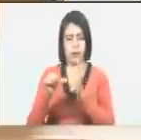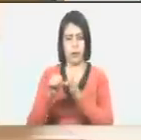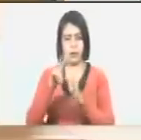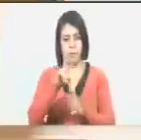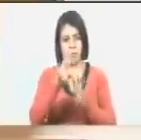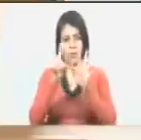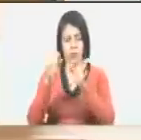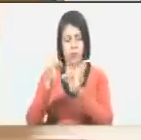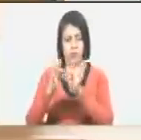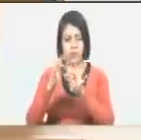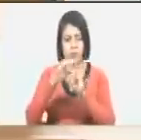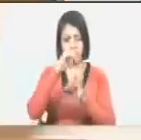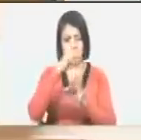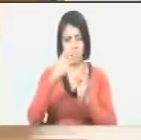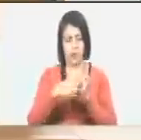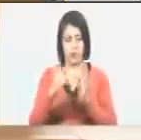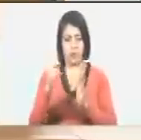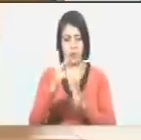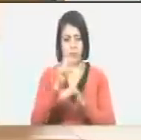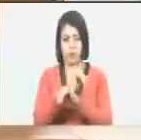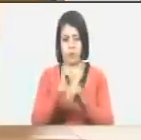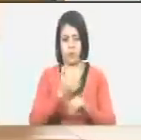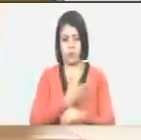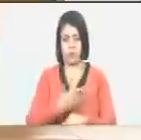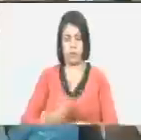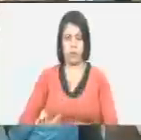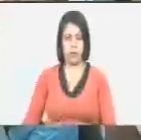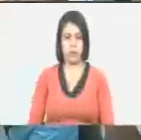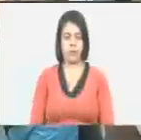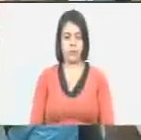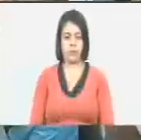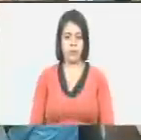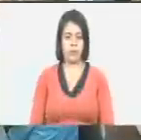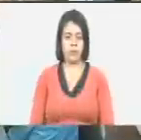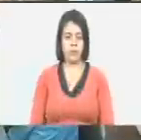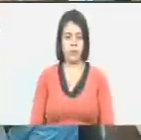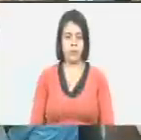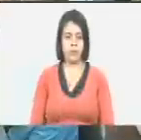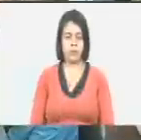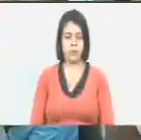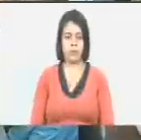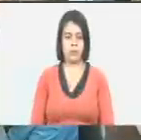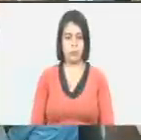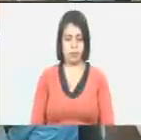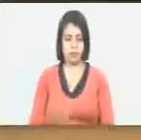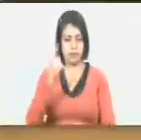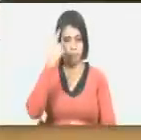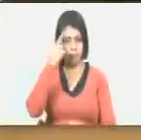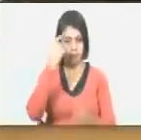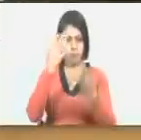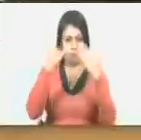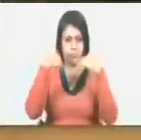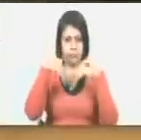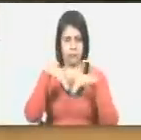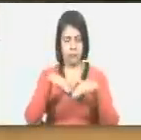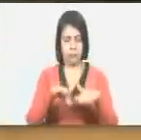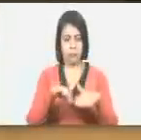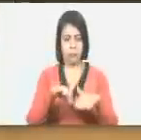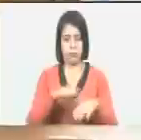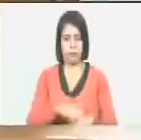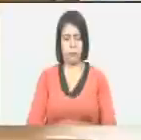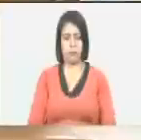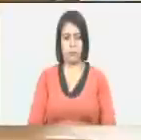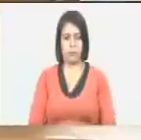el 26 de septiembre de 2022. Es todo, ciudadano presidente. En cuenta, secretaria. Siguiente